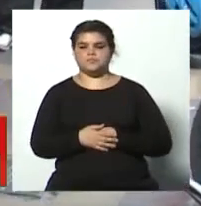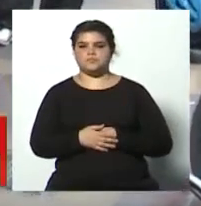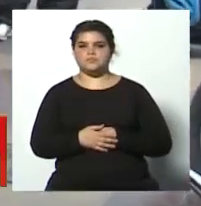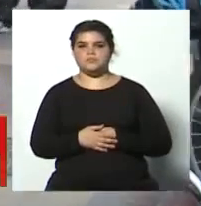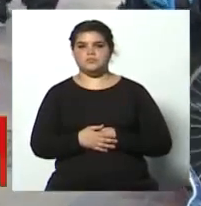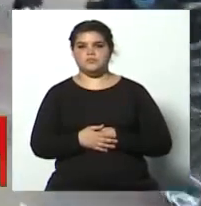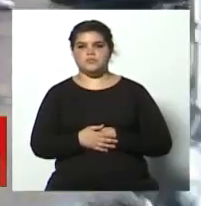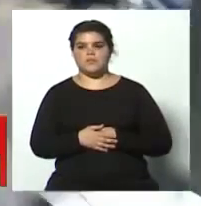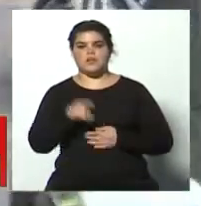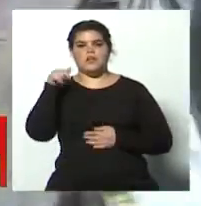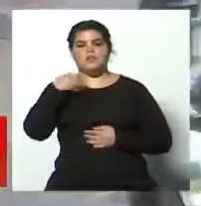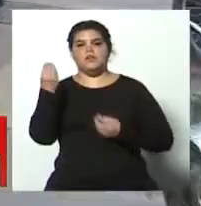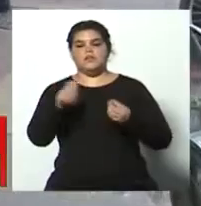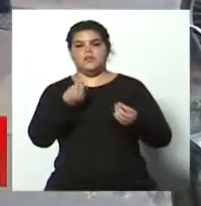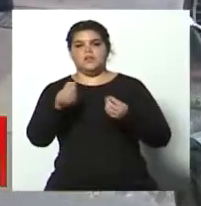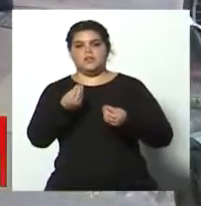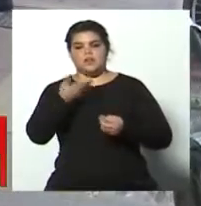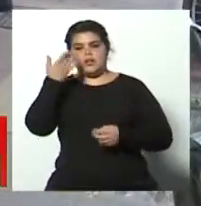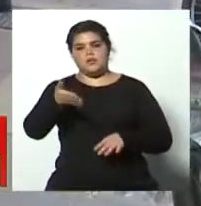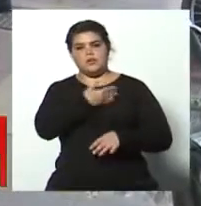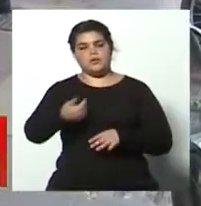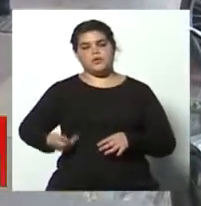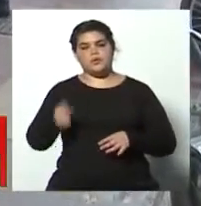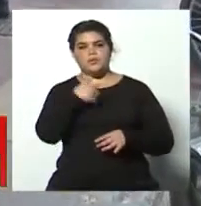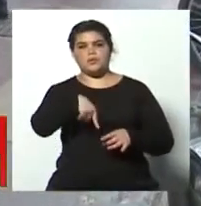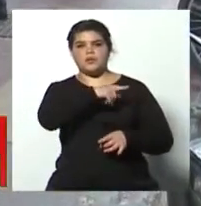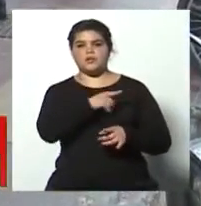Y una de las razones por las cuales el gobierno